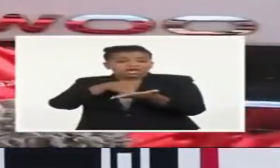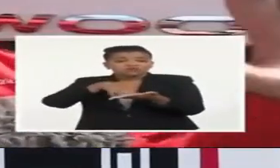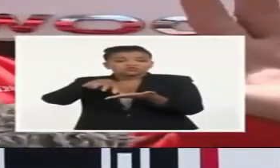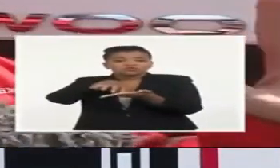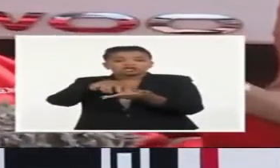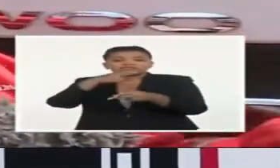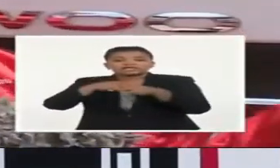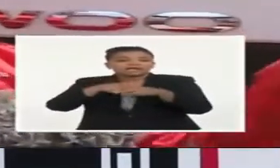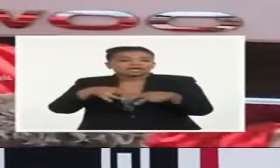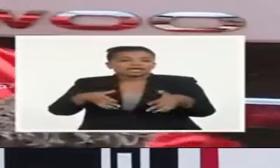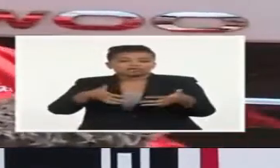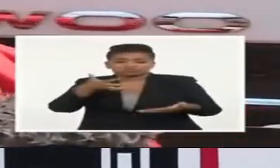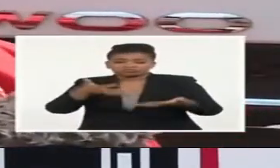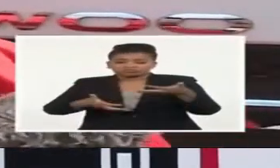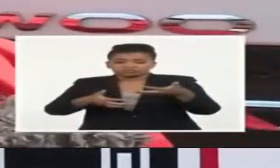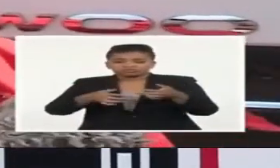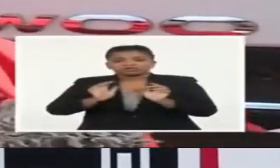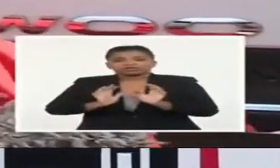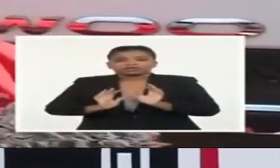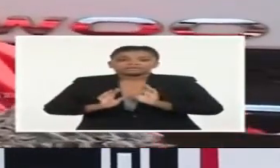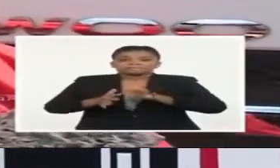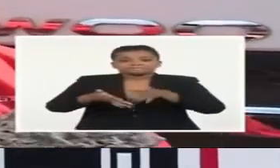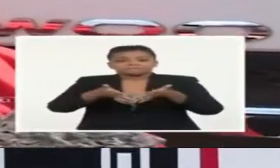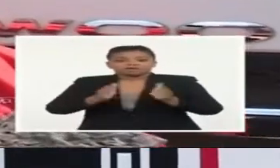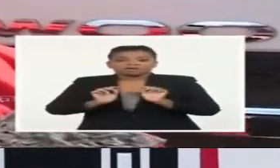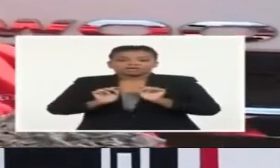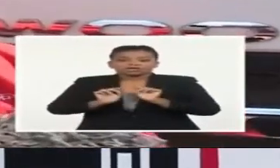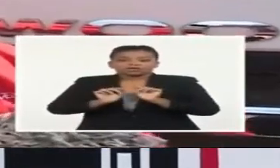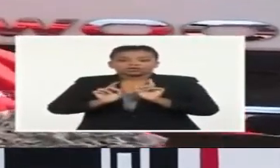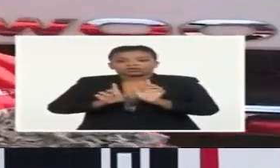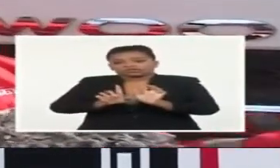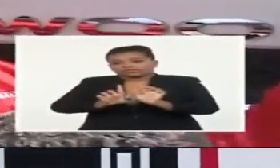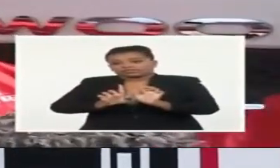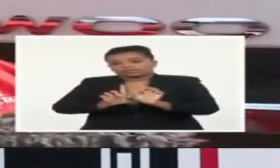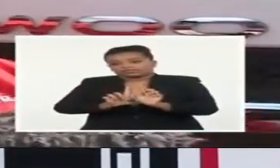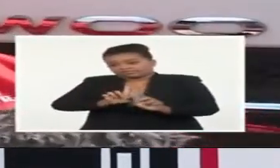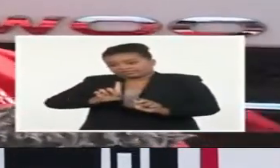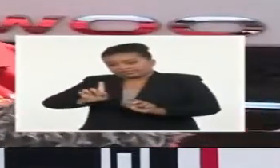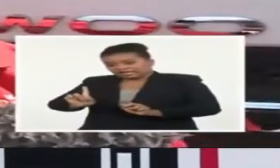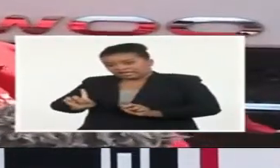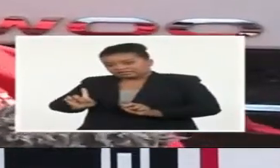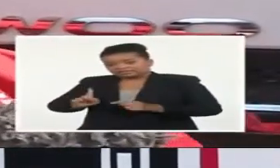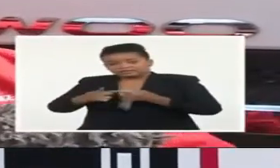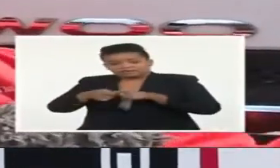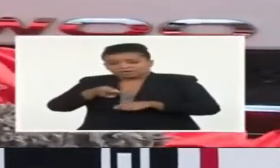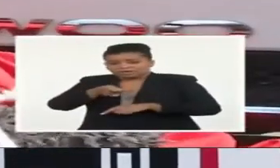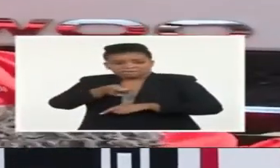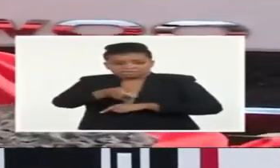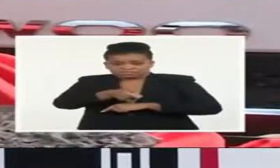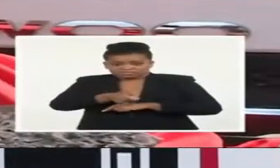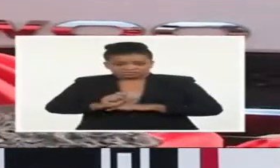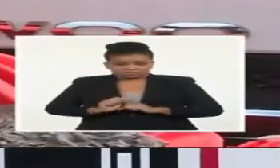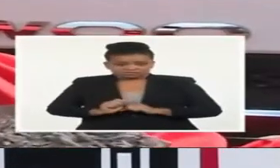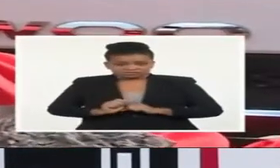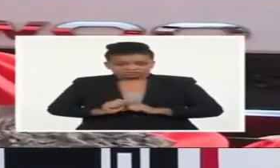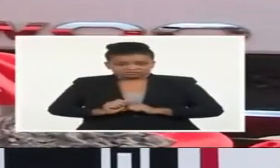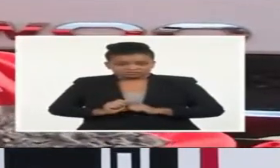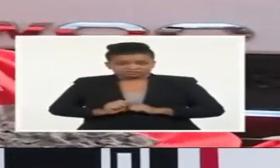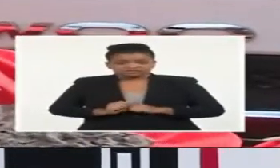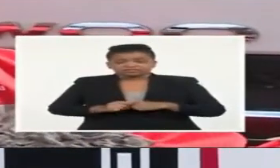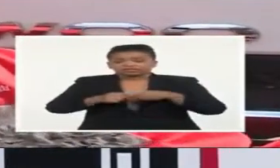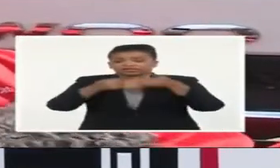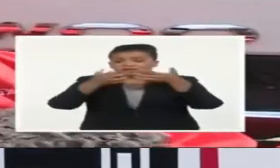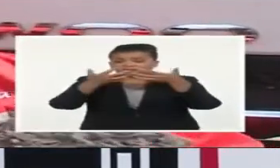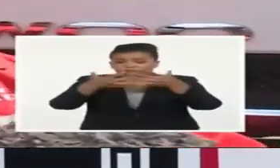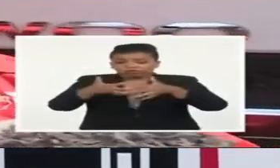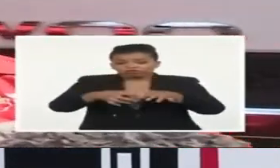forma de apagar ese incendio, que no sea sacarle el combustible a los tanques